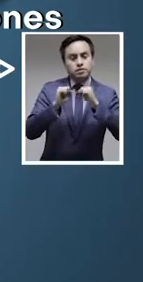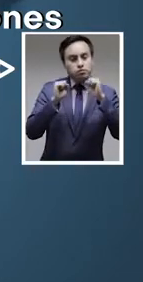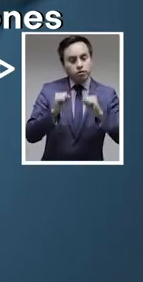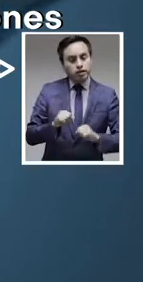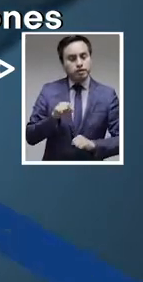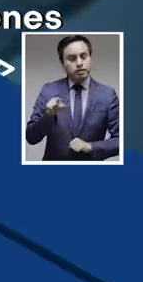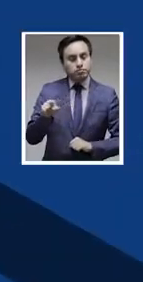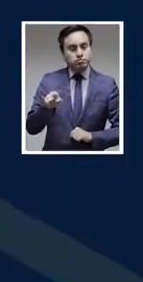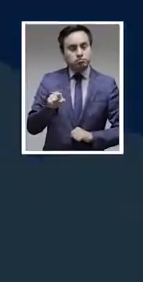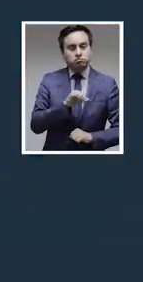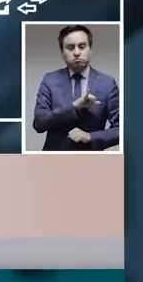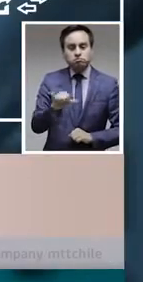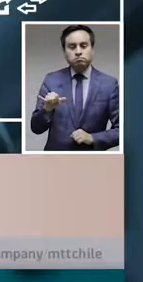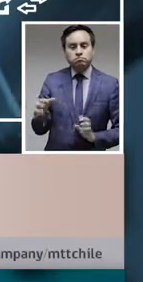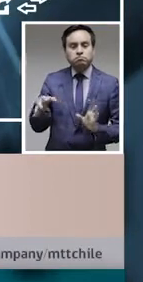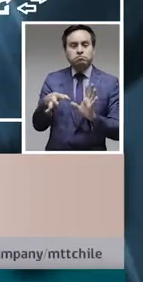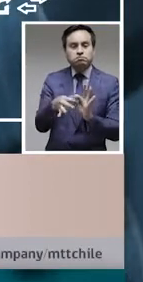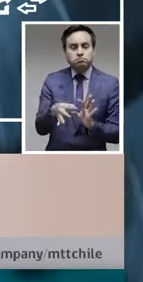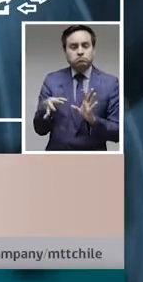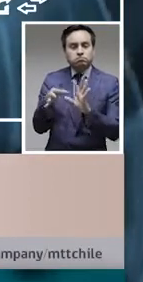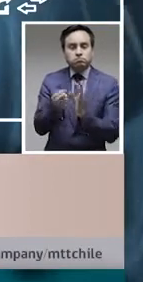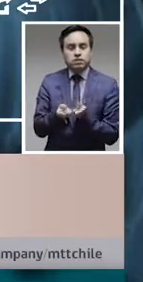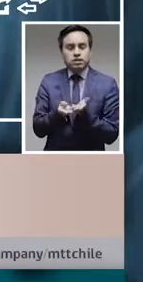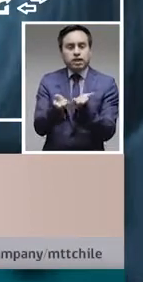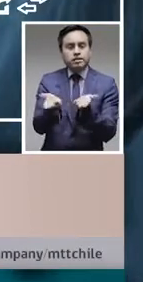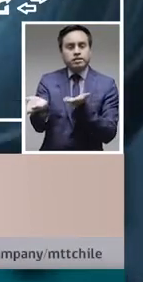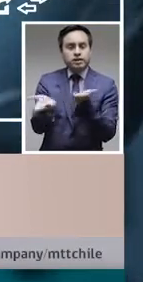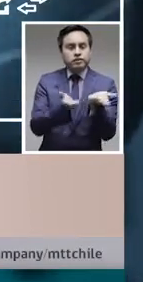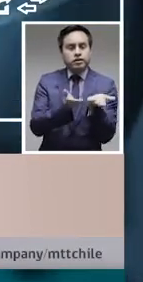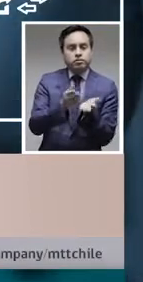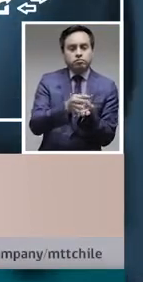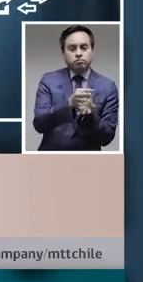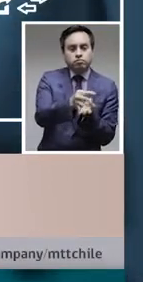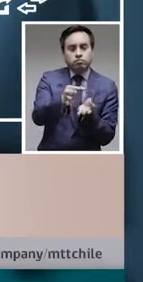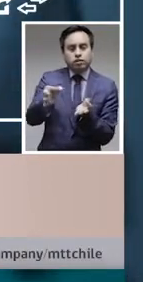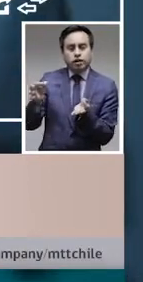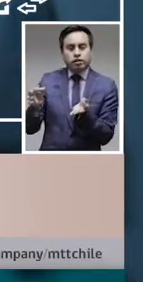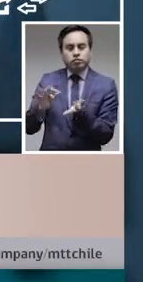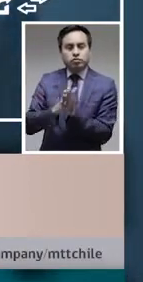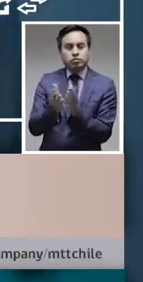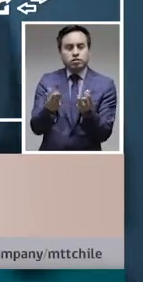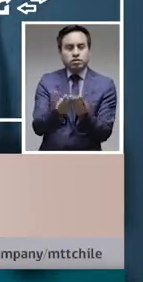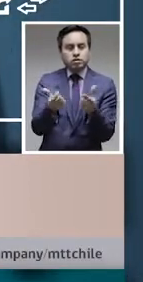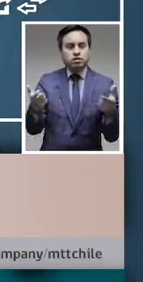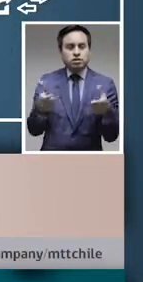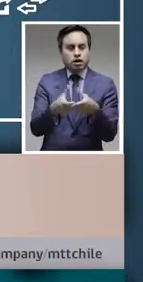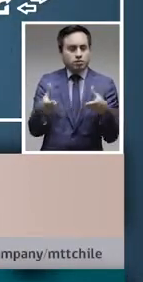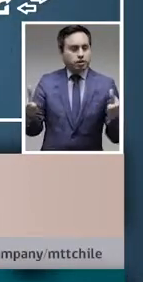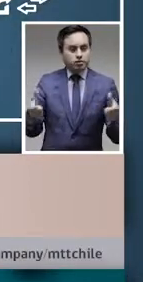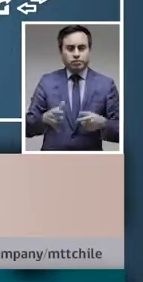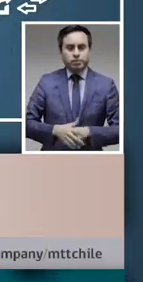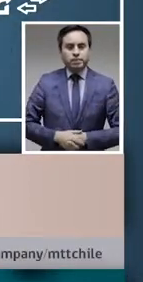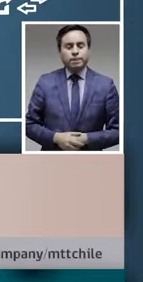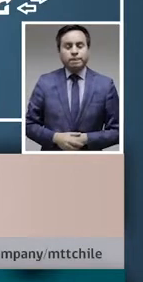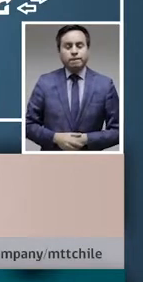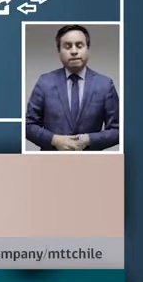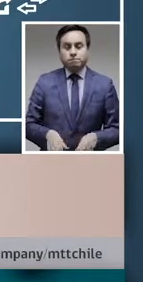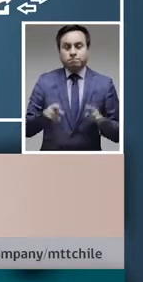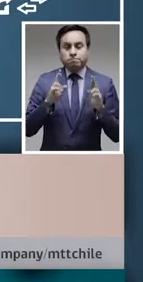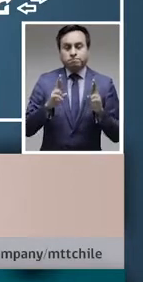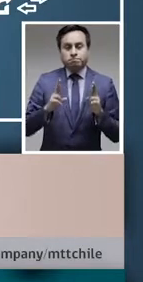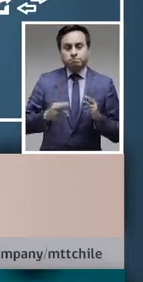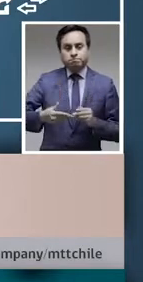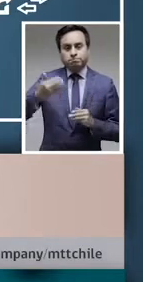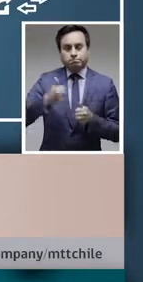entonces conectarse para dar servicios a las localidades de distintos tamaños. Esperamos que con el